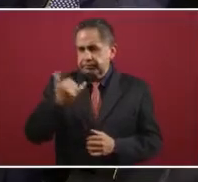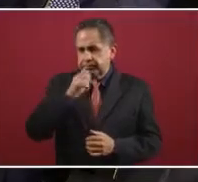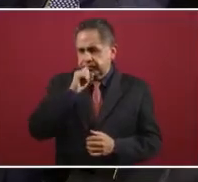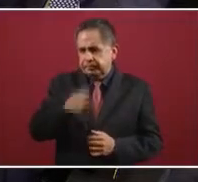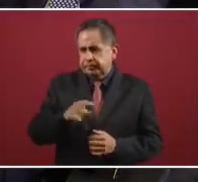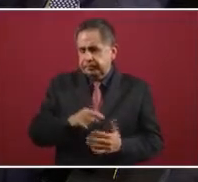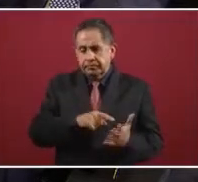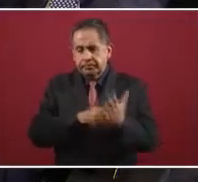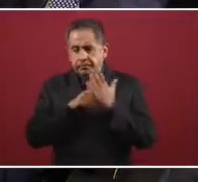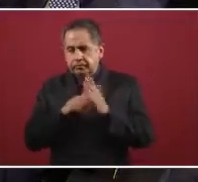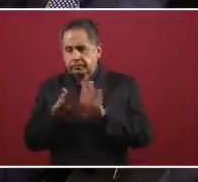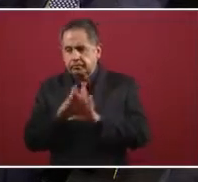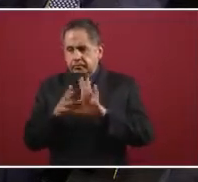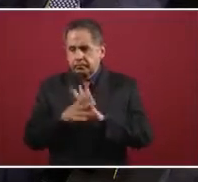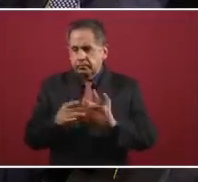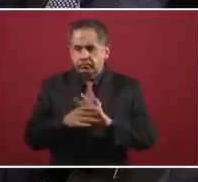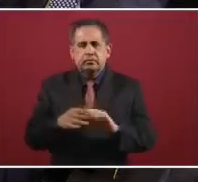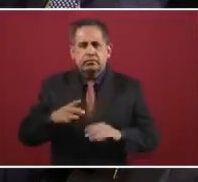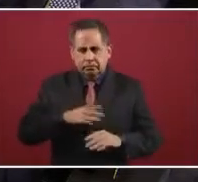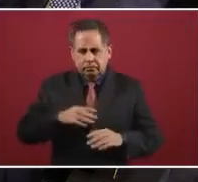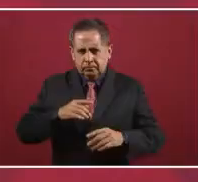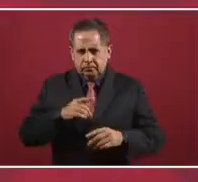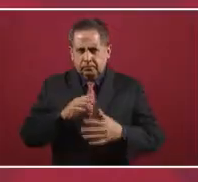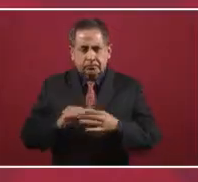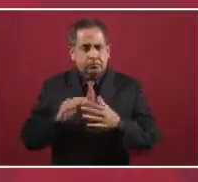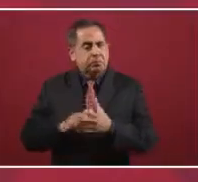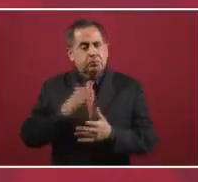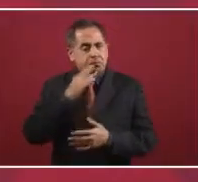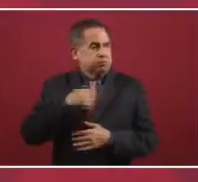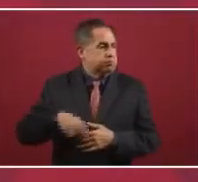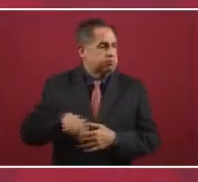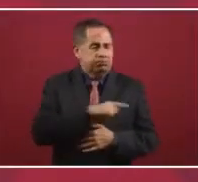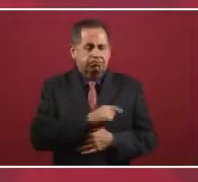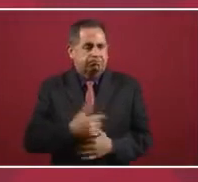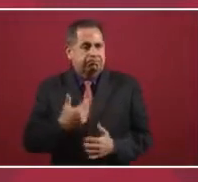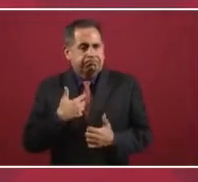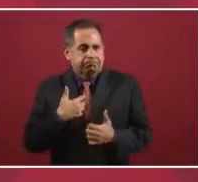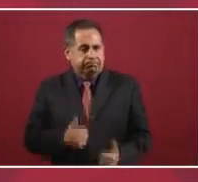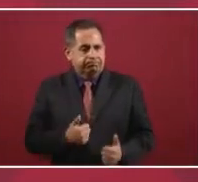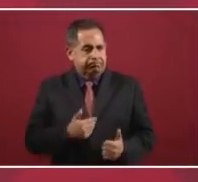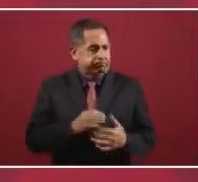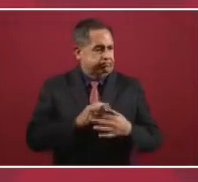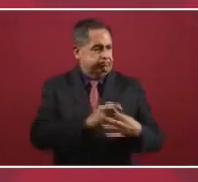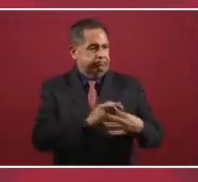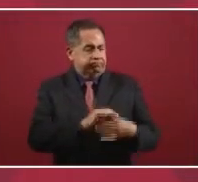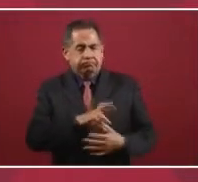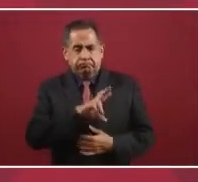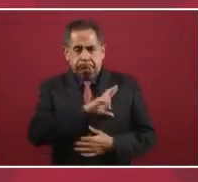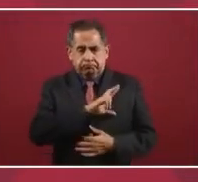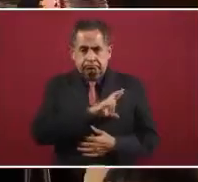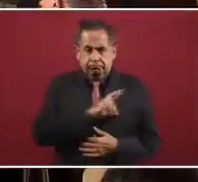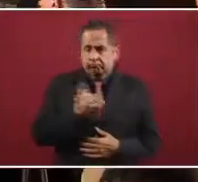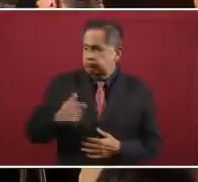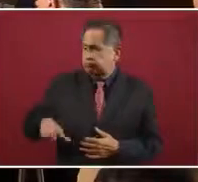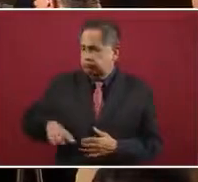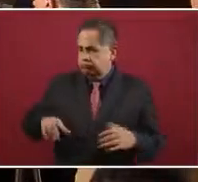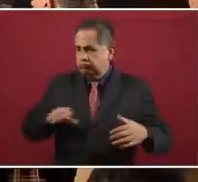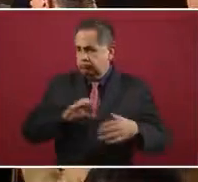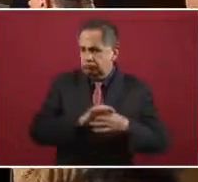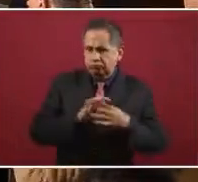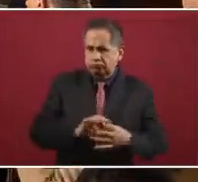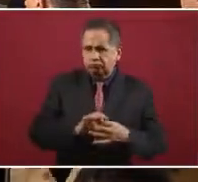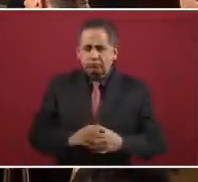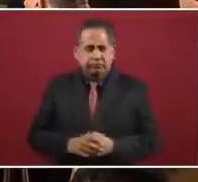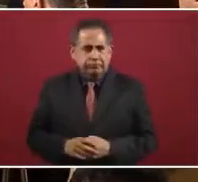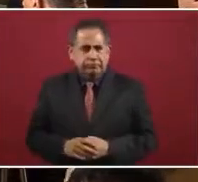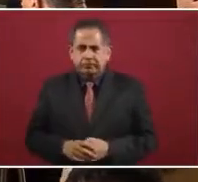demuestra también que hay un buen entendimiento entre el sector privado y el sector público. ¿Existe como